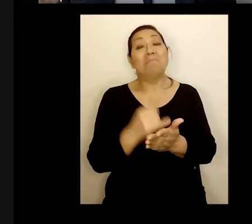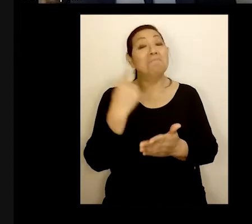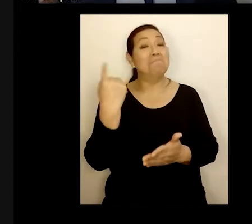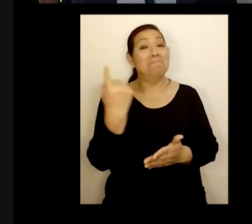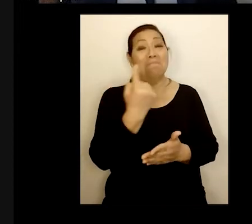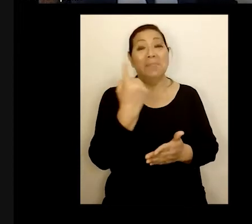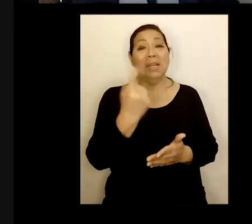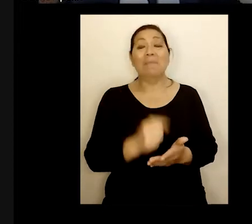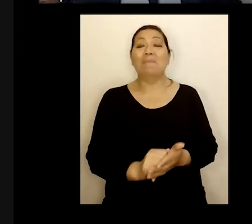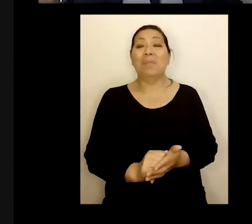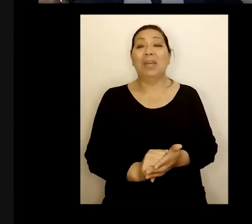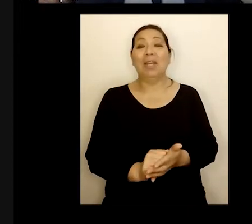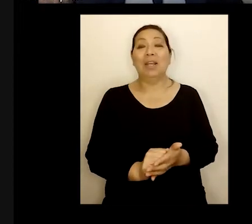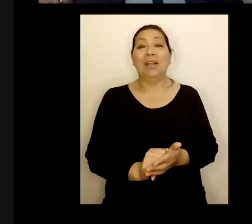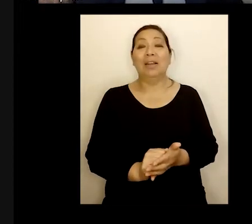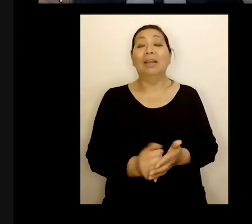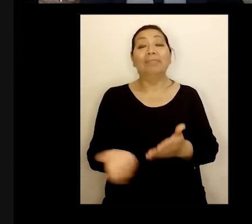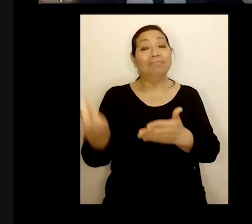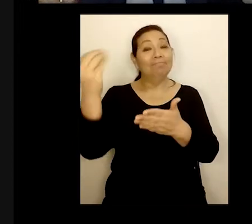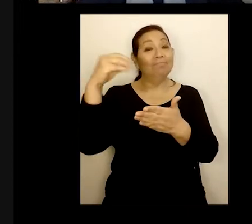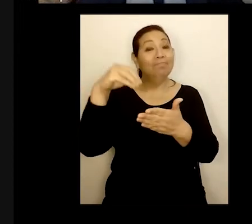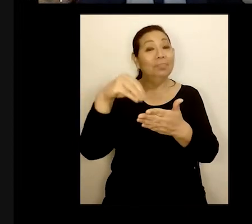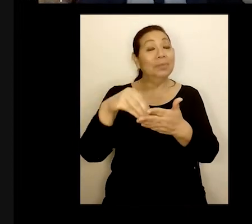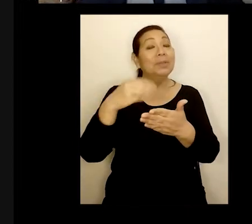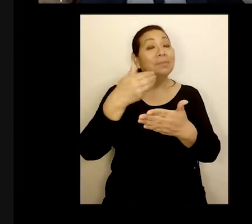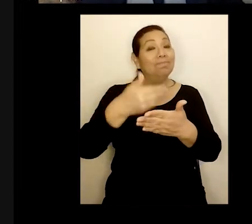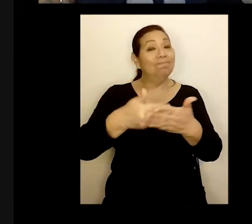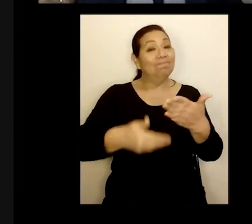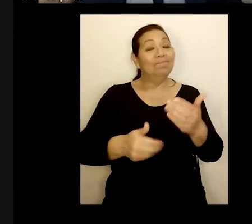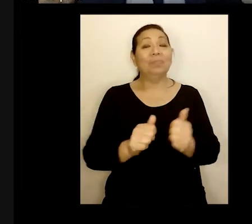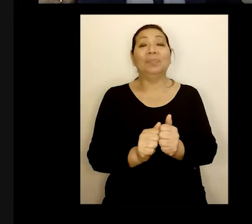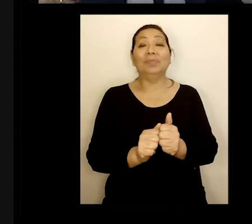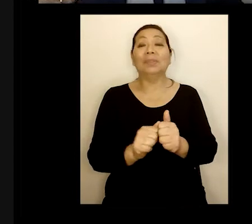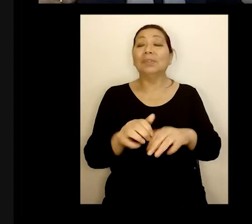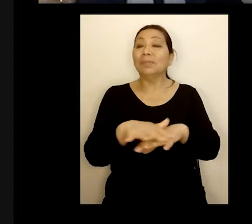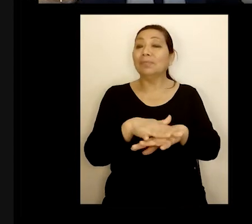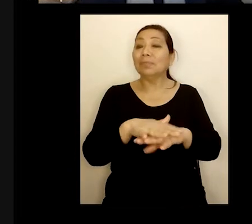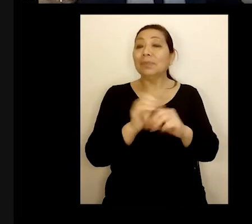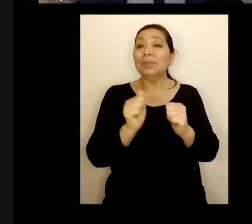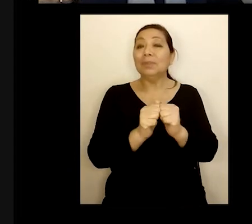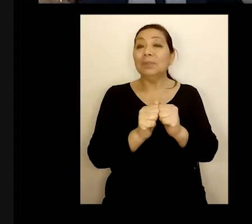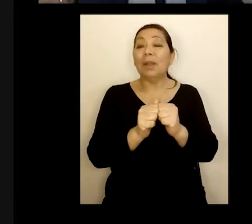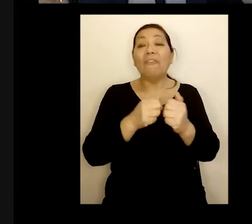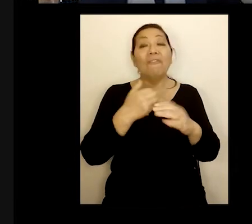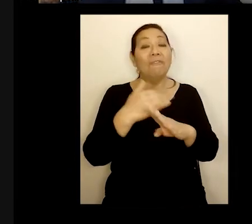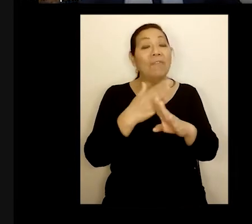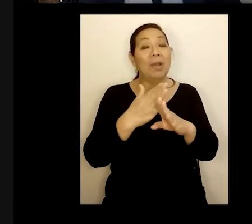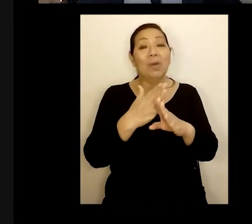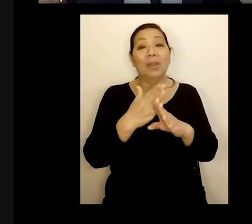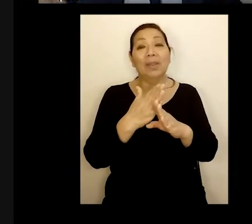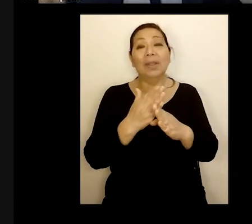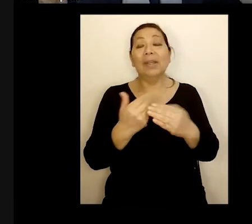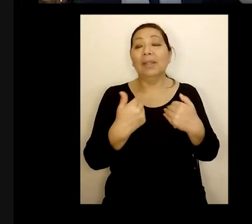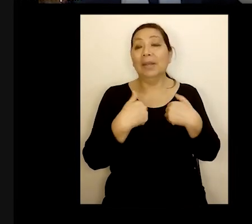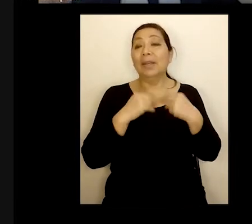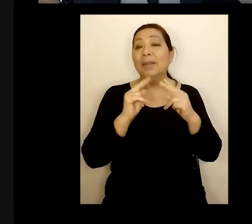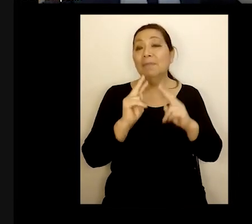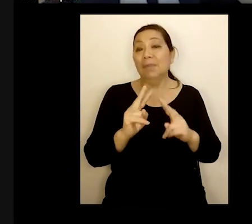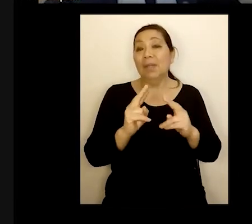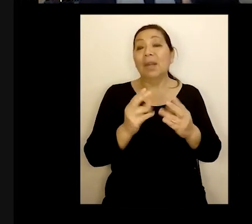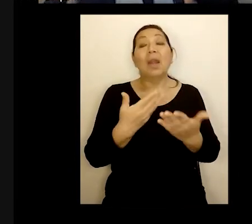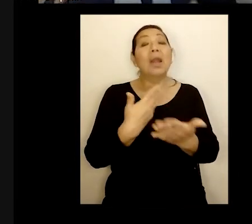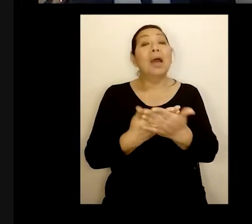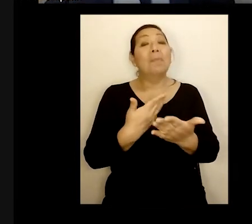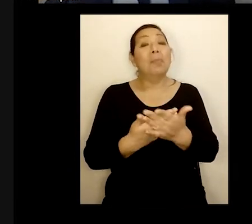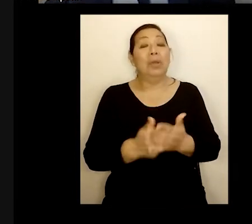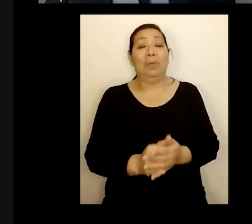primero, la incorporación de medios probatorios de oficio se trata en realidad de una facultad y no de un deber. Y además, la